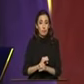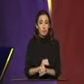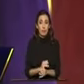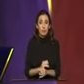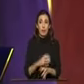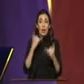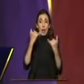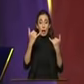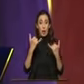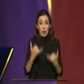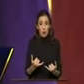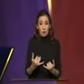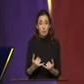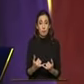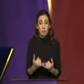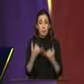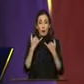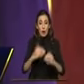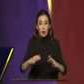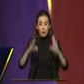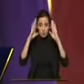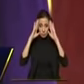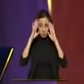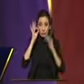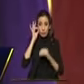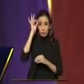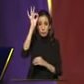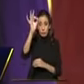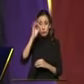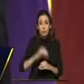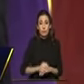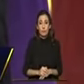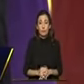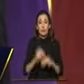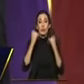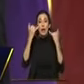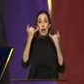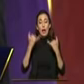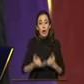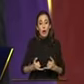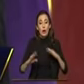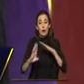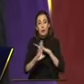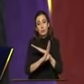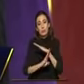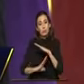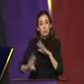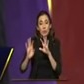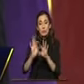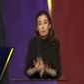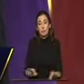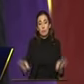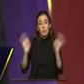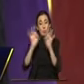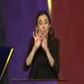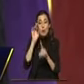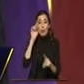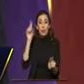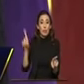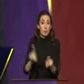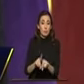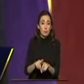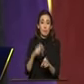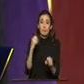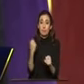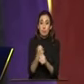Ahora es el momento de concentrarnos en el futuro. Es el momento de plantar las bases de un gran acuerdo en el que